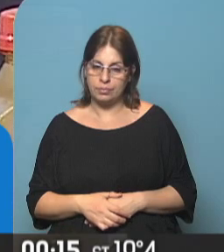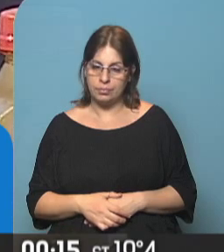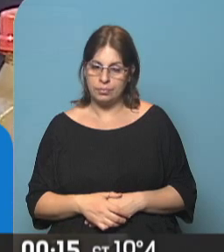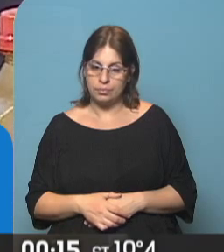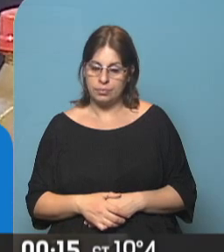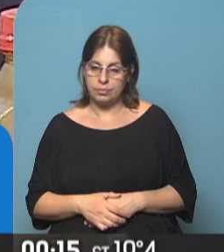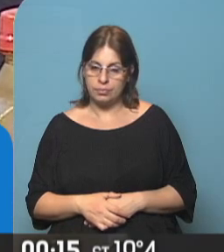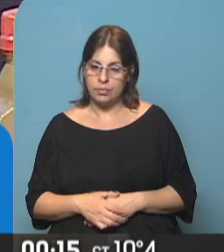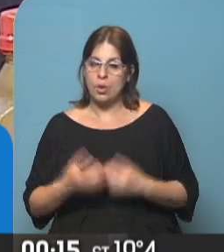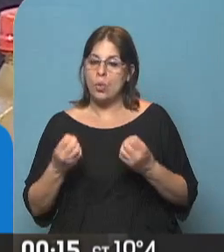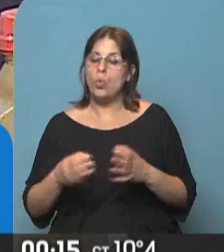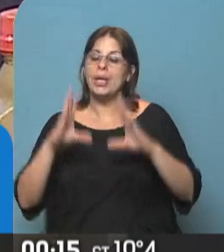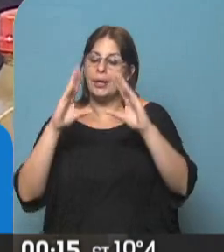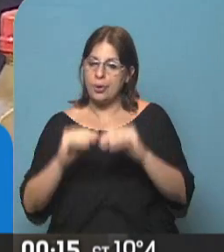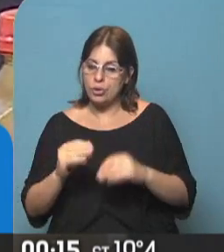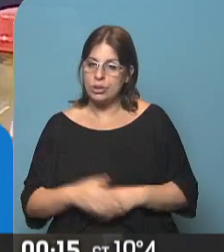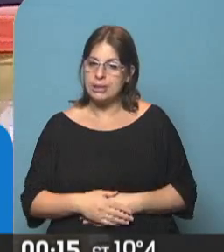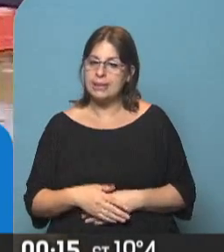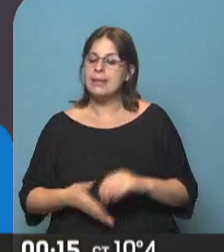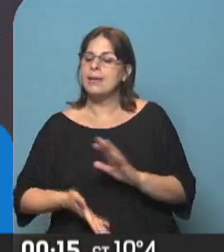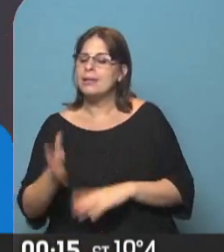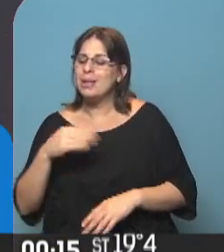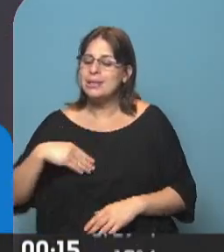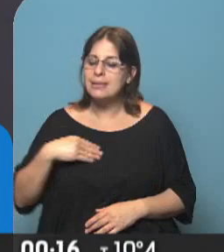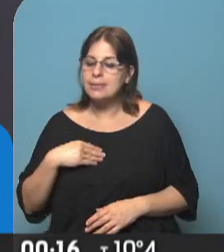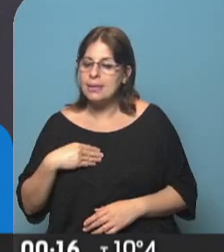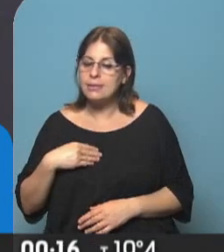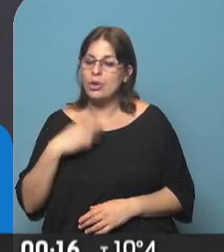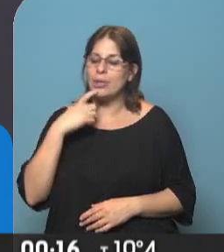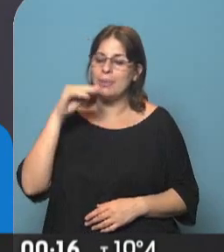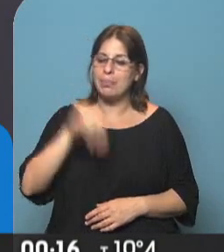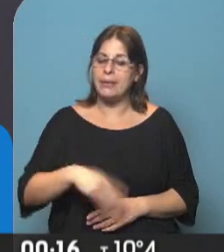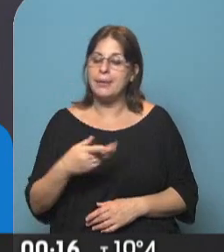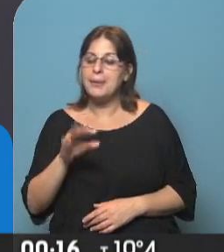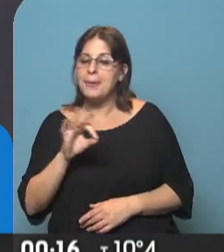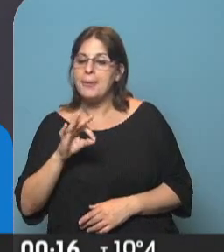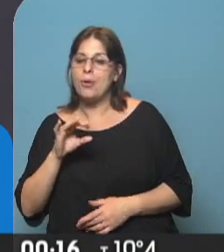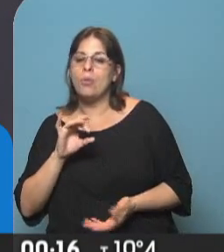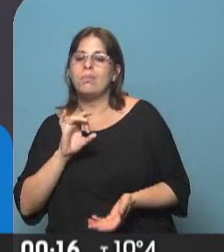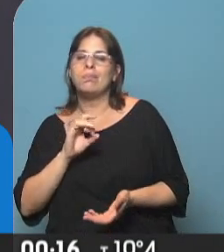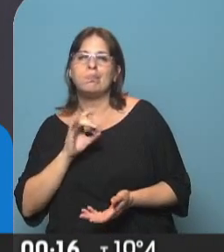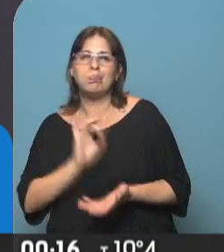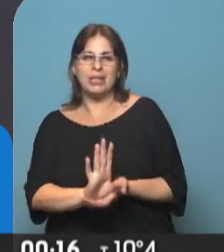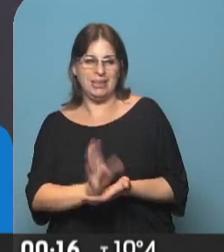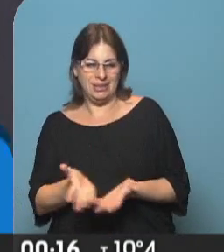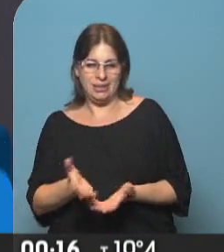Aquí Marcelo, buenas noches. ¿Te vas con la sensación de que lo perdió River o lo despojaron a River de seguir en la